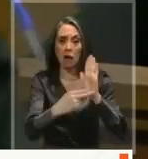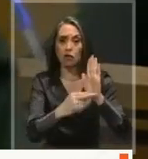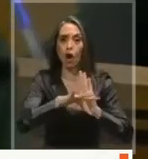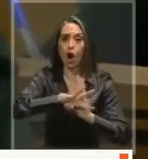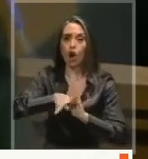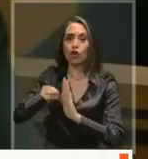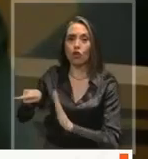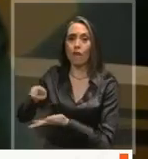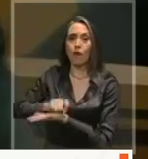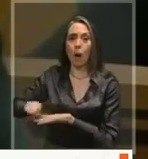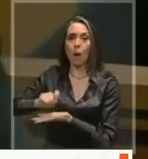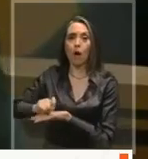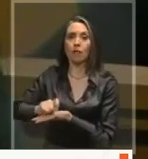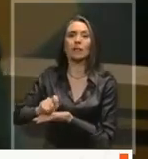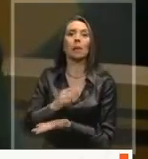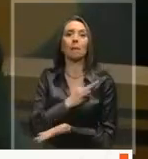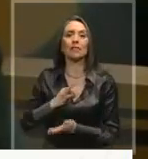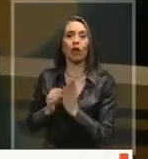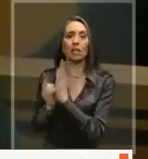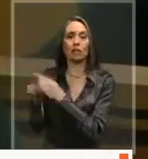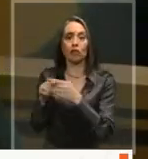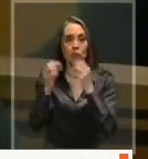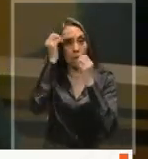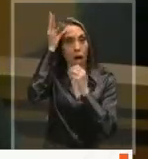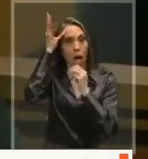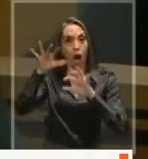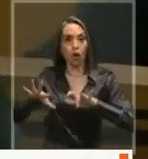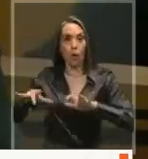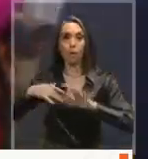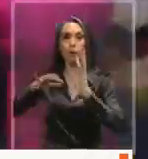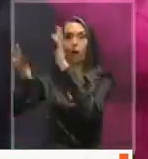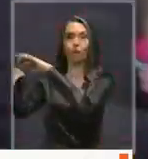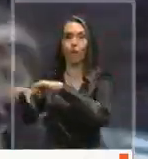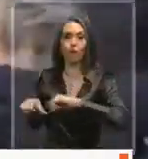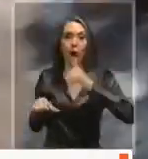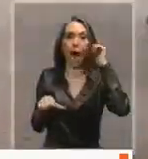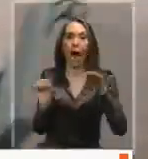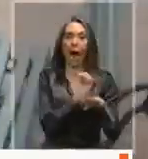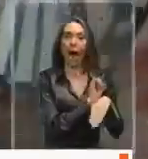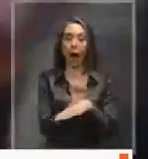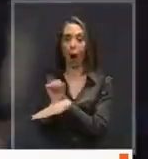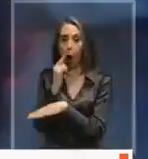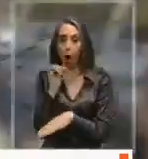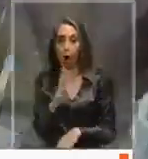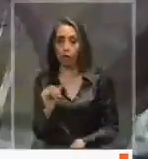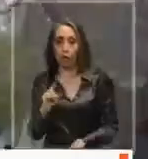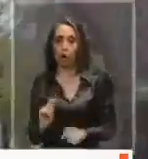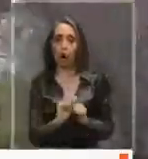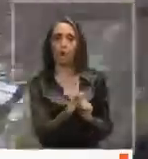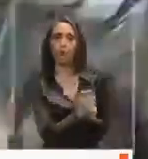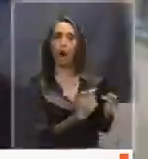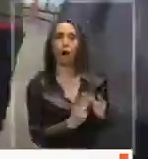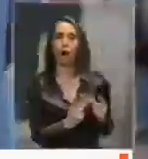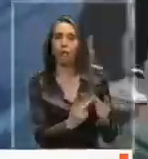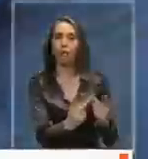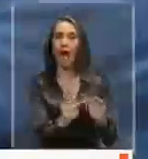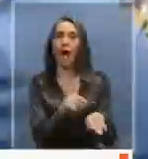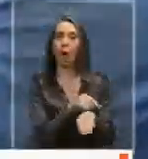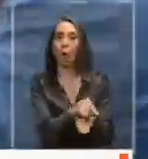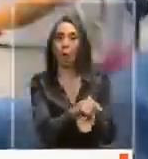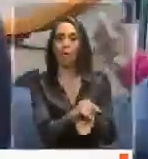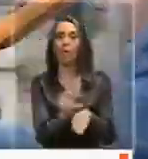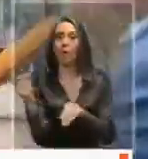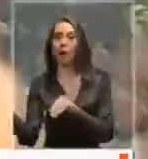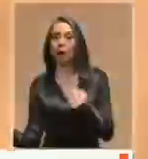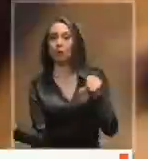Ministerio de Desarrollo Social. Inmediata pude asociar que eran los computadores que había recogido el día de ayer. Rojas fue quien le pagó el viaje con una transferencia y